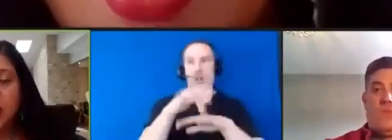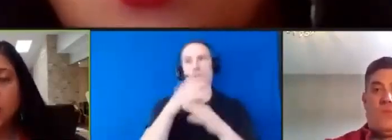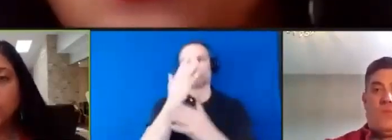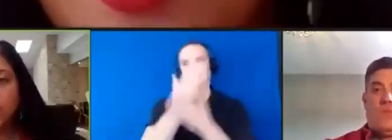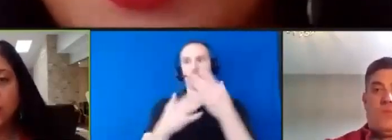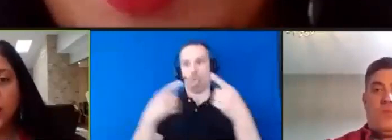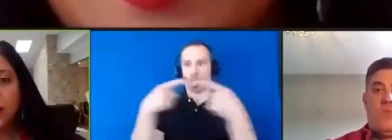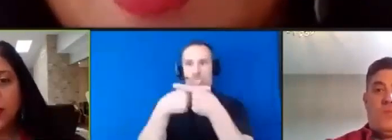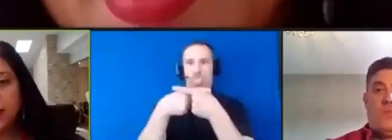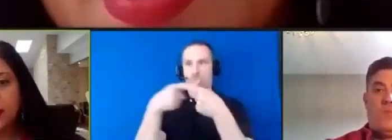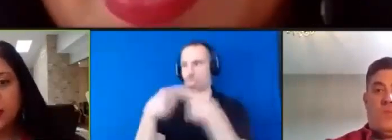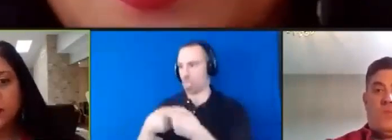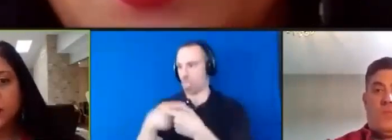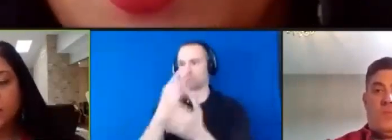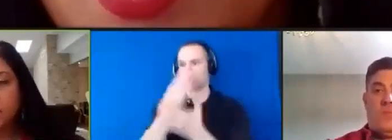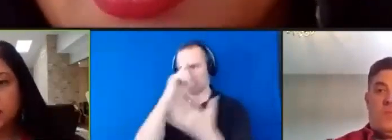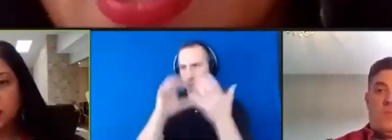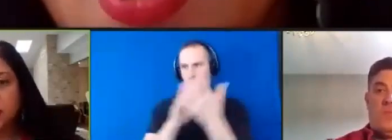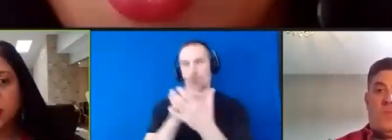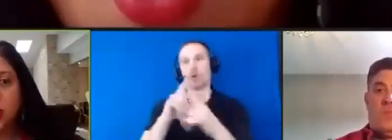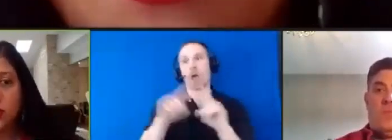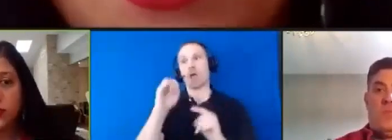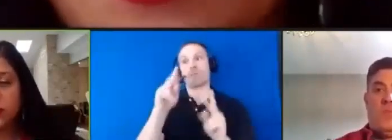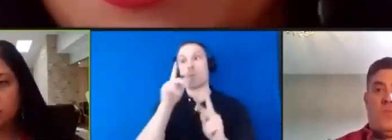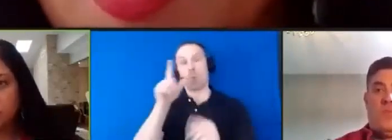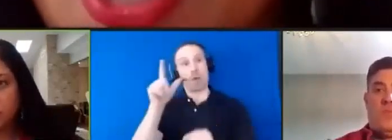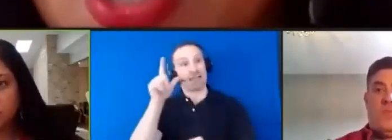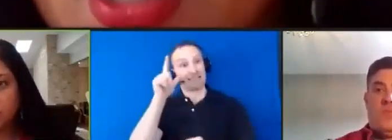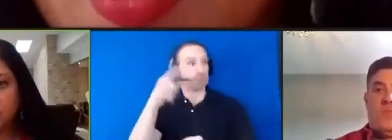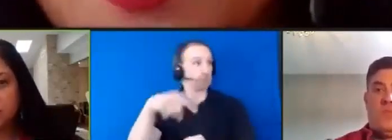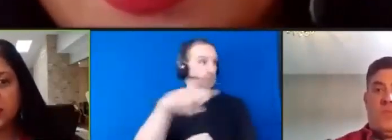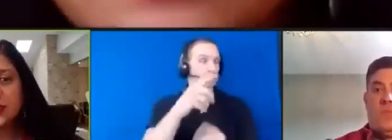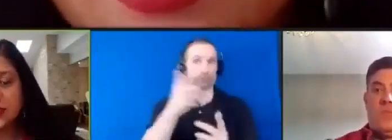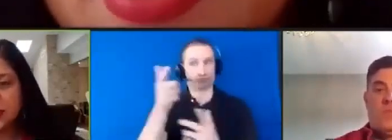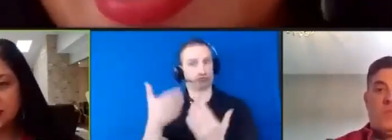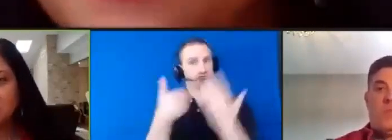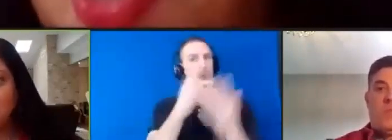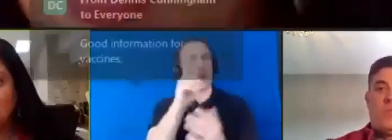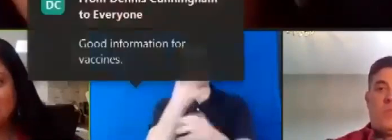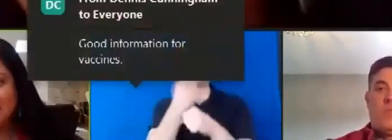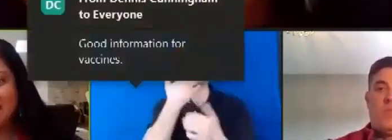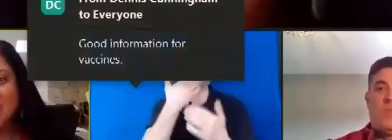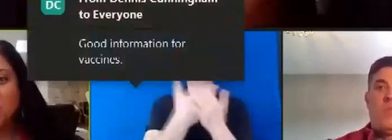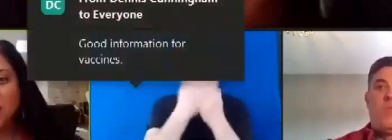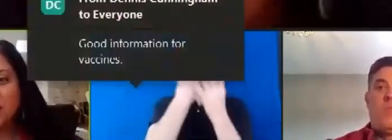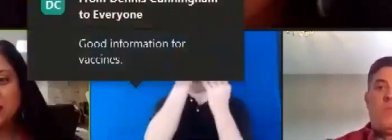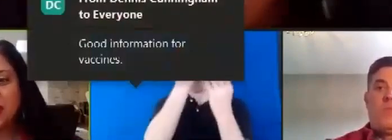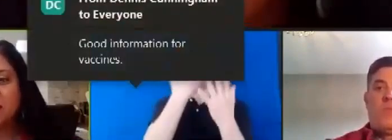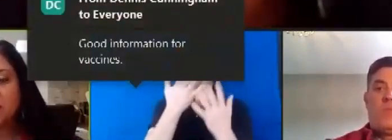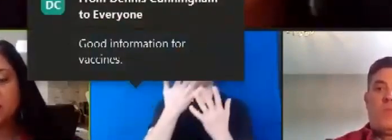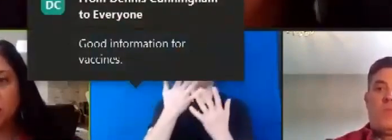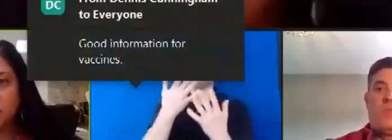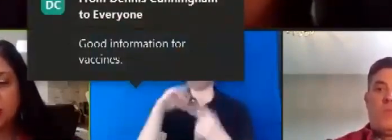seguros tú mencionaste algunos recursos hay mucha información allá afuera y